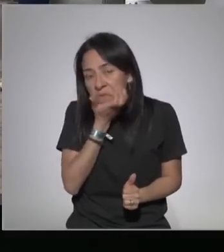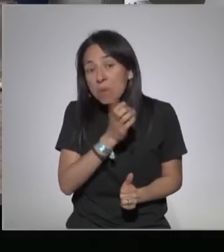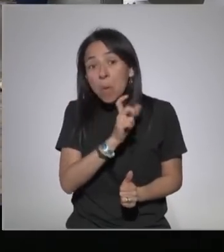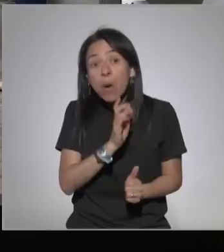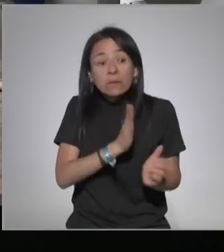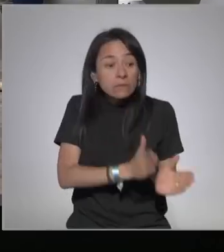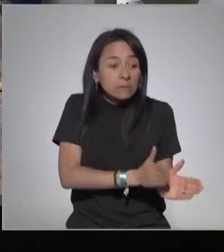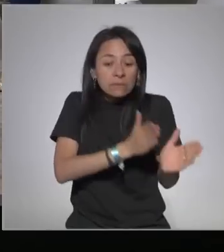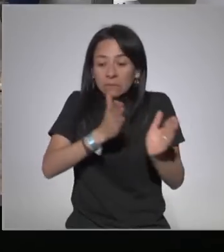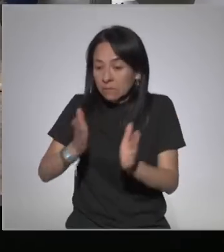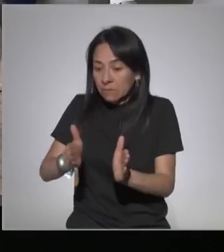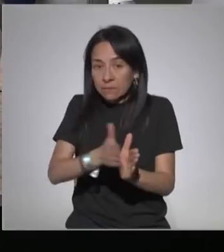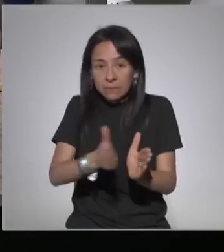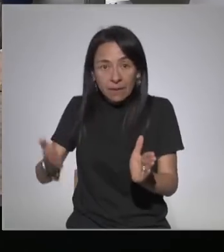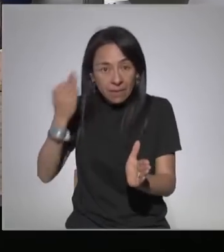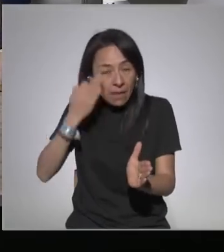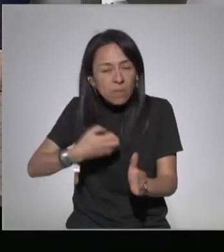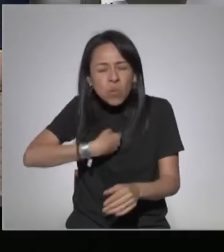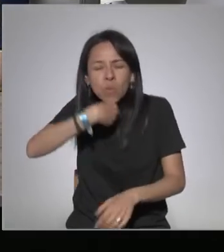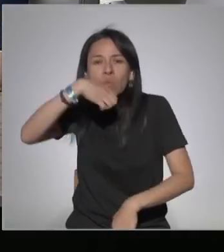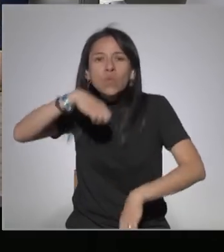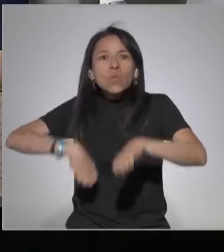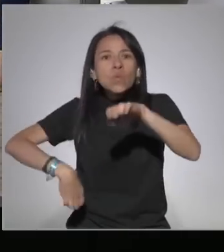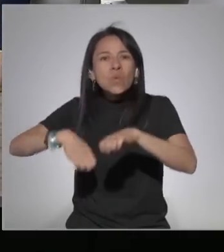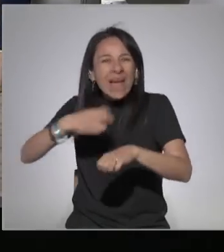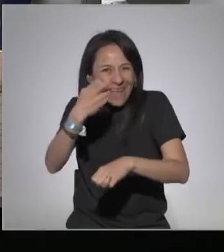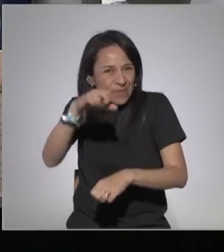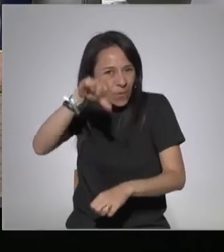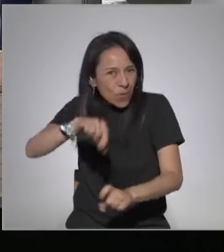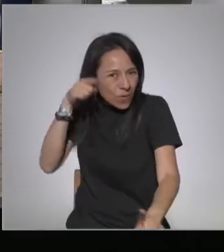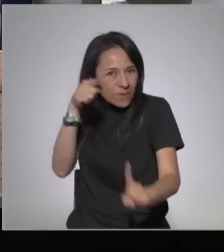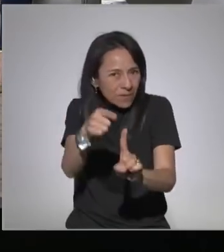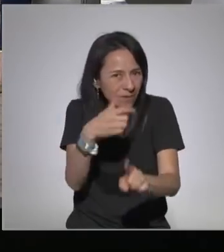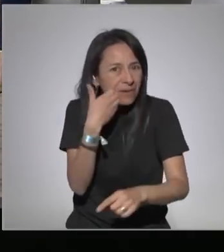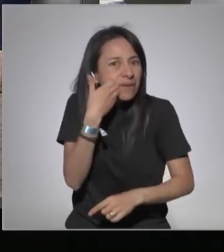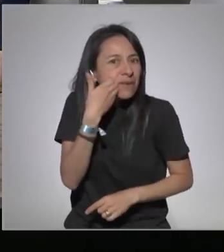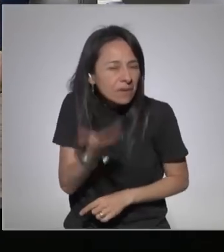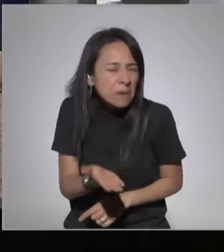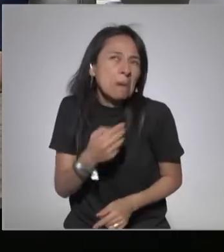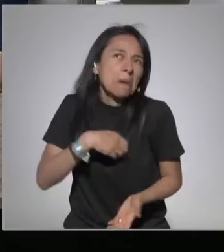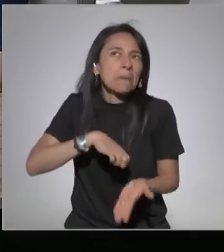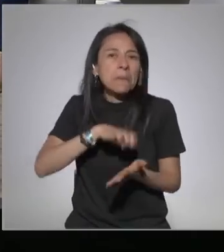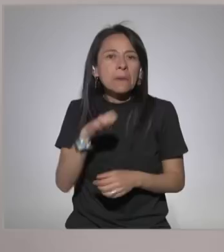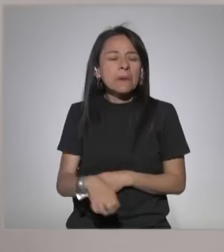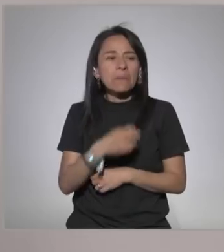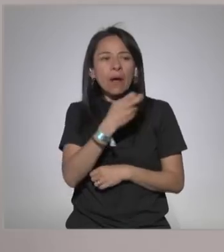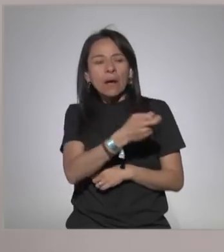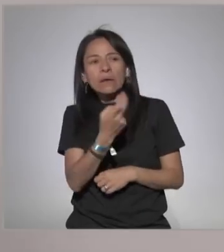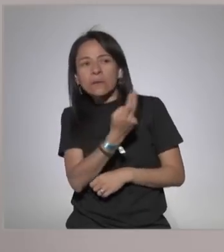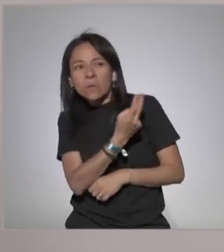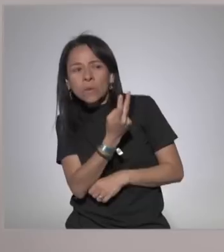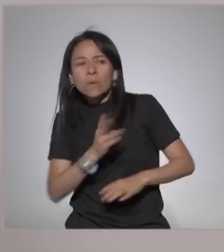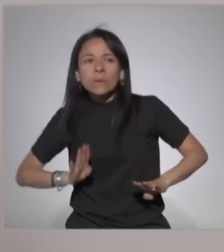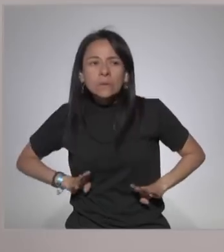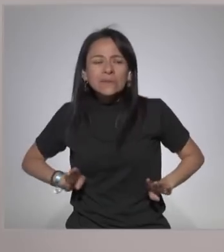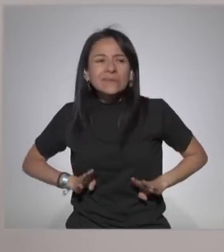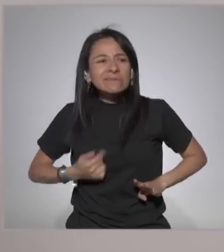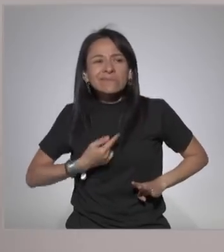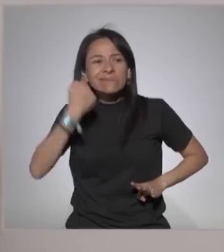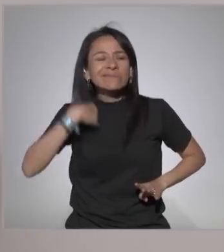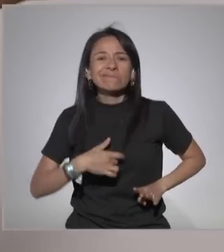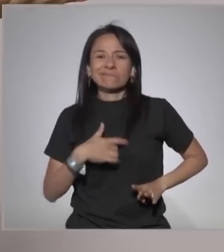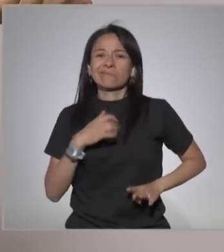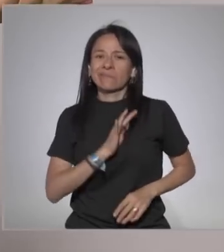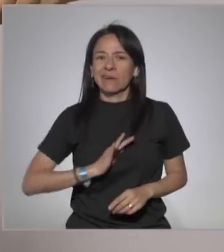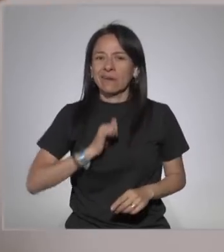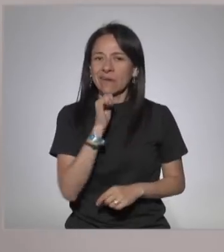lo que queremos también hablar hoy, qué tan común es, por ejemplo, abandonar una relación de pareja donde no eres feliz